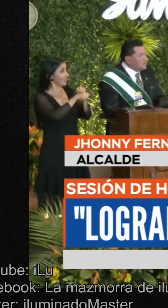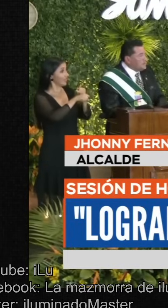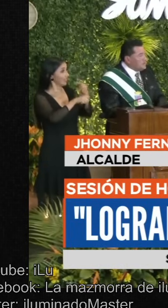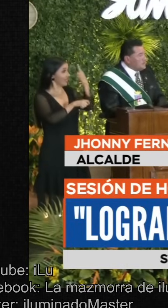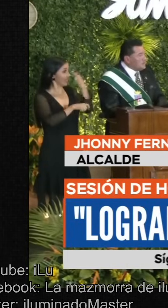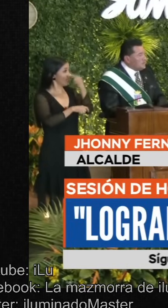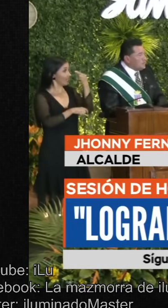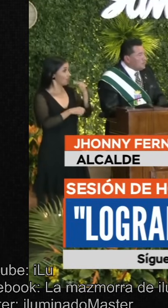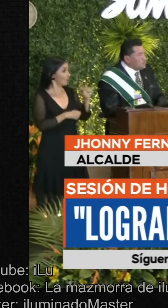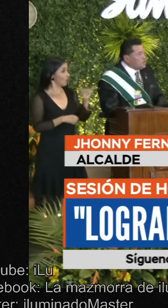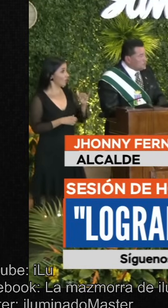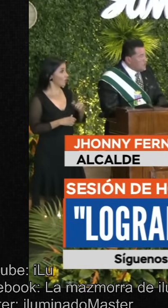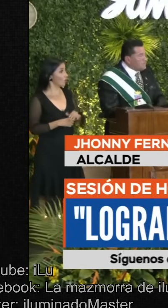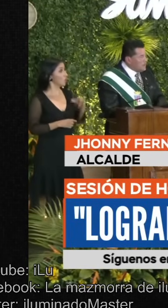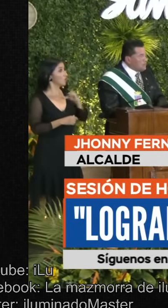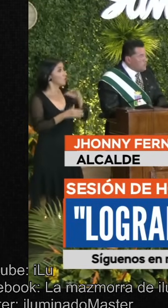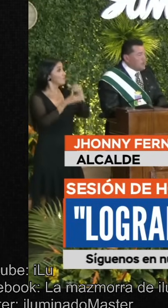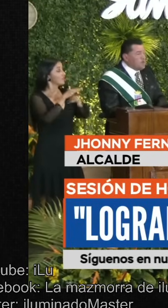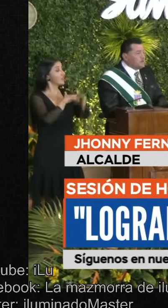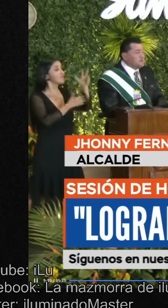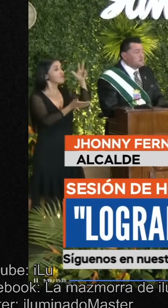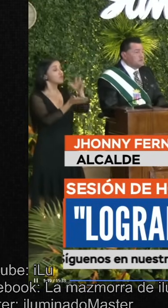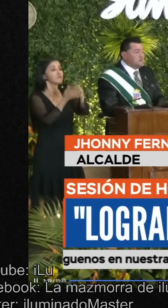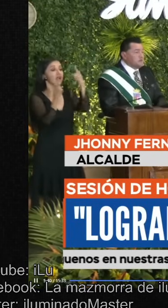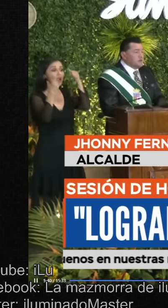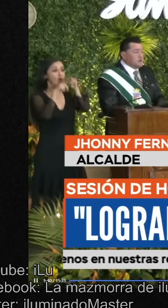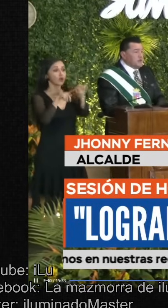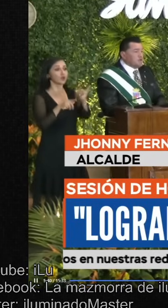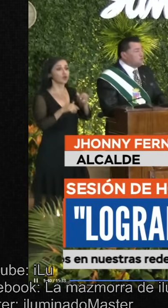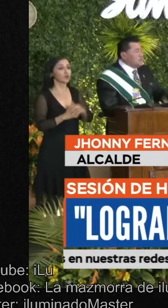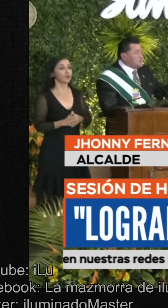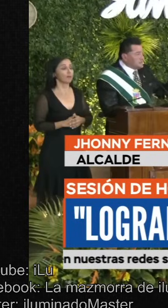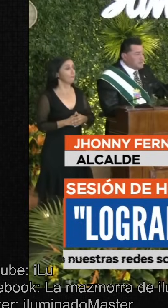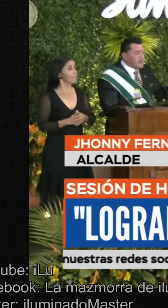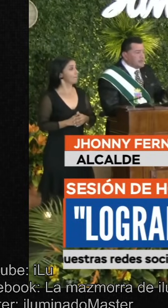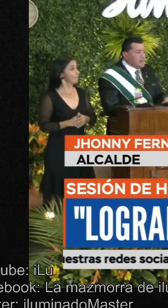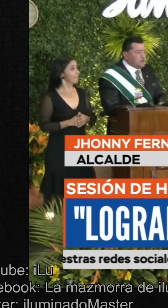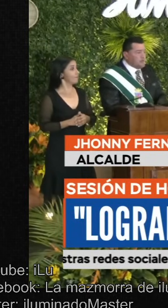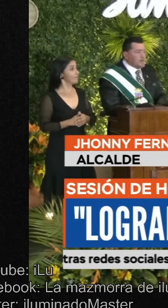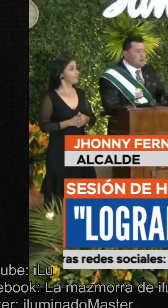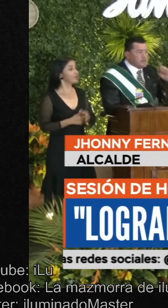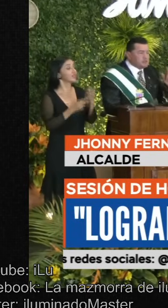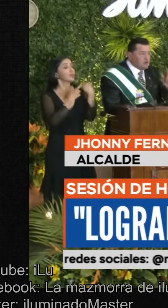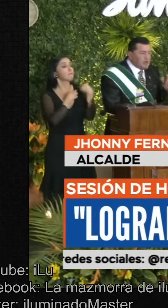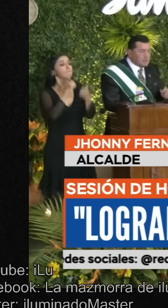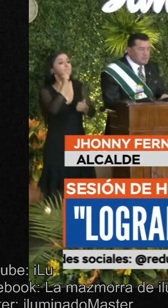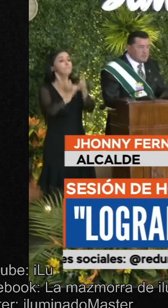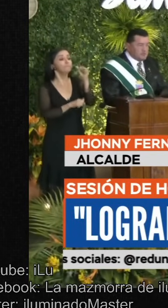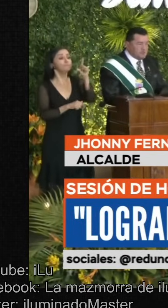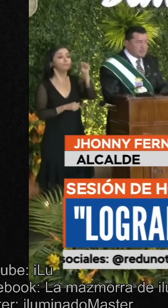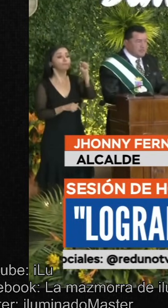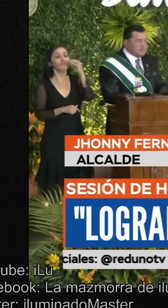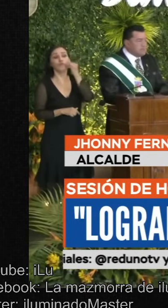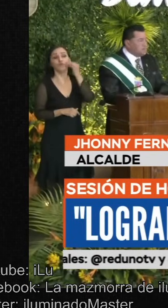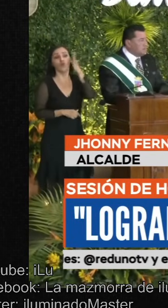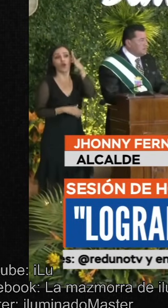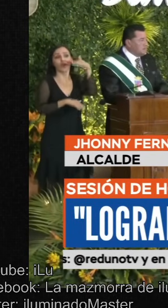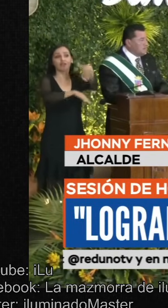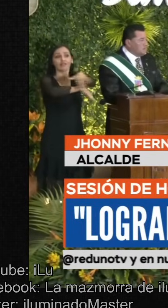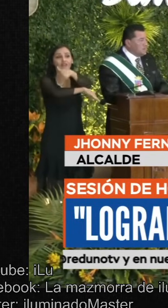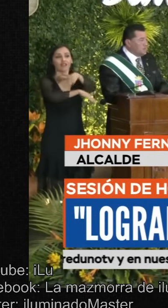Católica. Cuando yo entré, firmamos un acuerdo. Ellos están a cargo de más de 20 hogares de niños de la